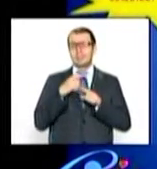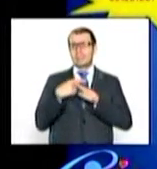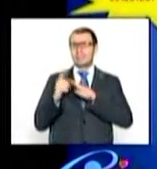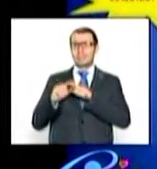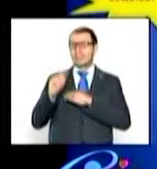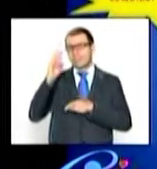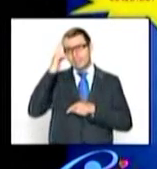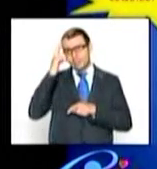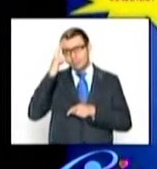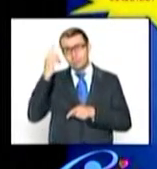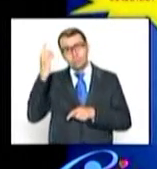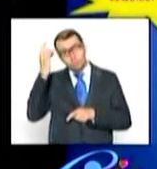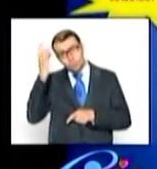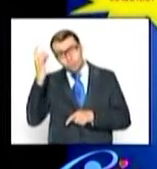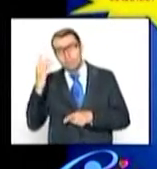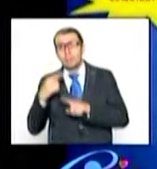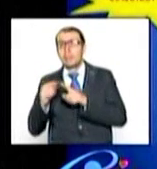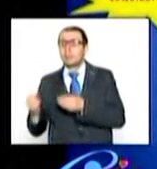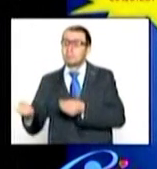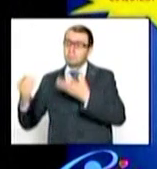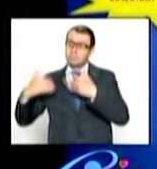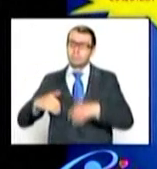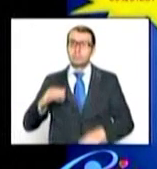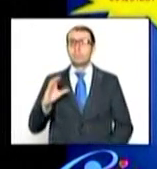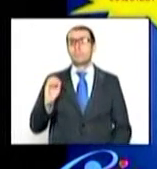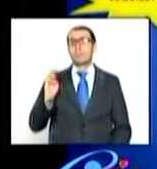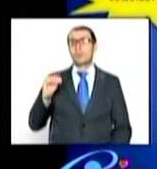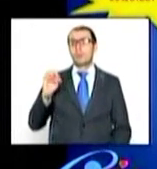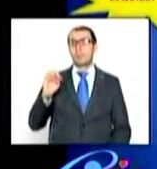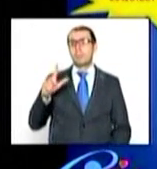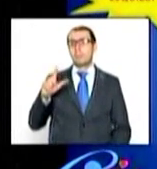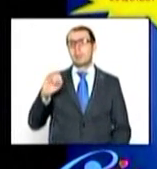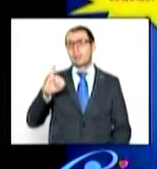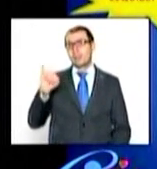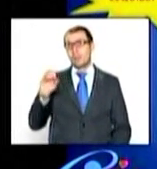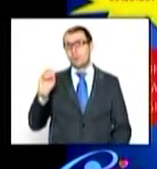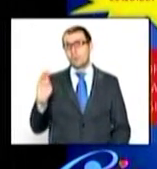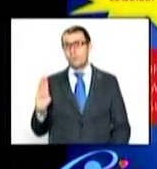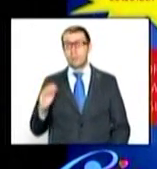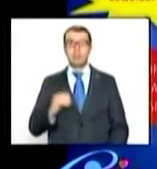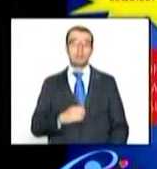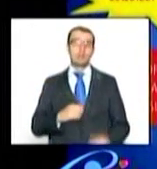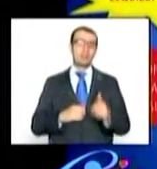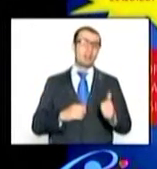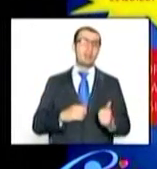pueden ser los déficits de vitaminas del complejo B, las déficits de vitaminas de la C, la A, la D,